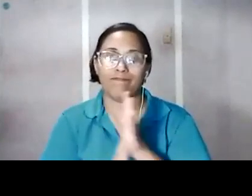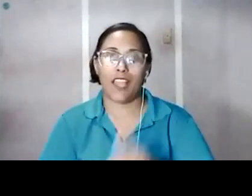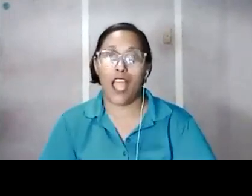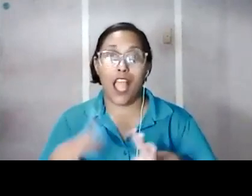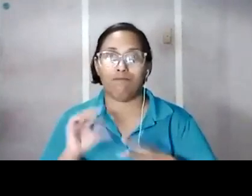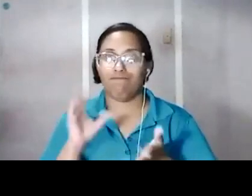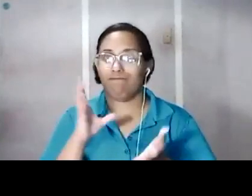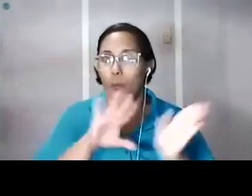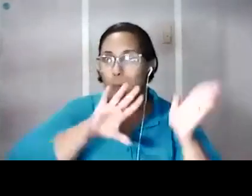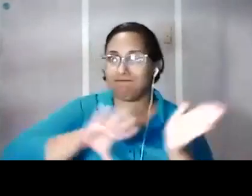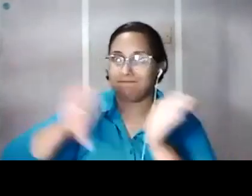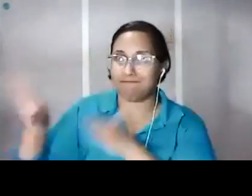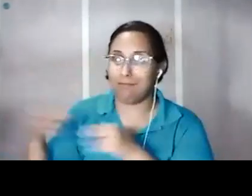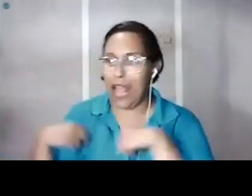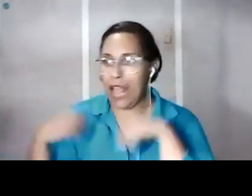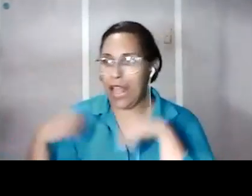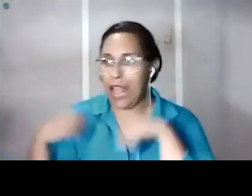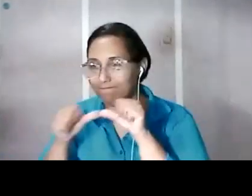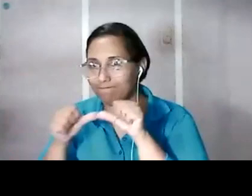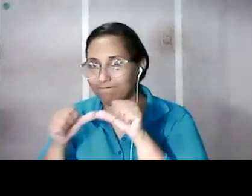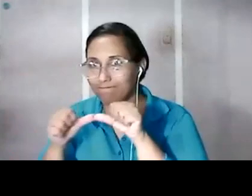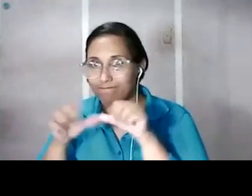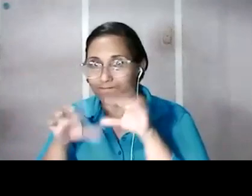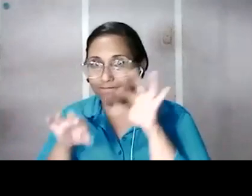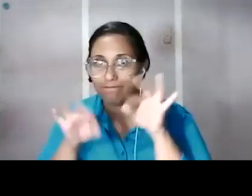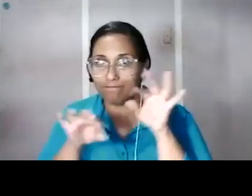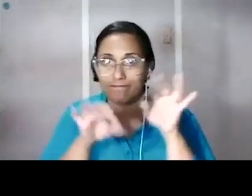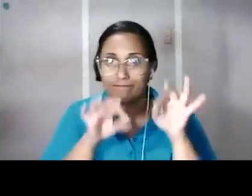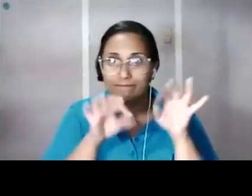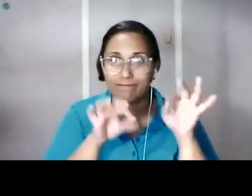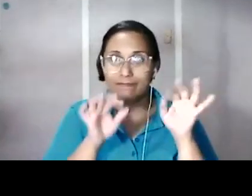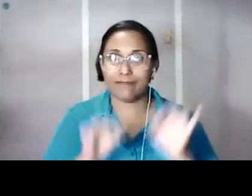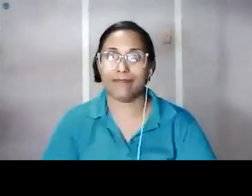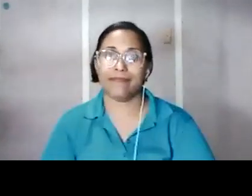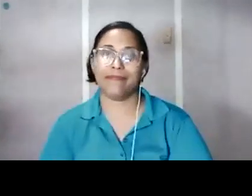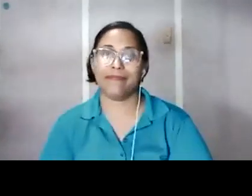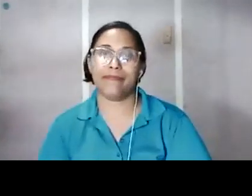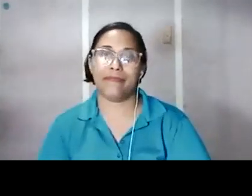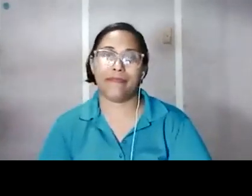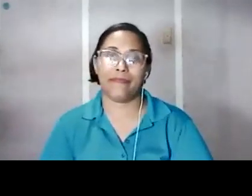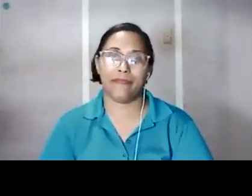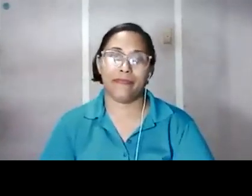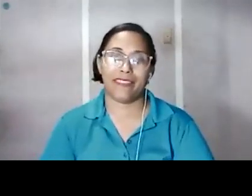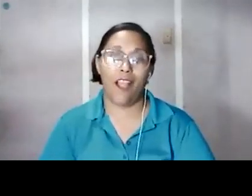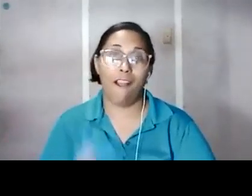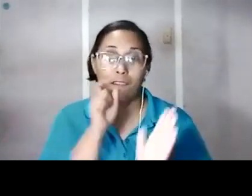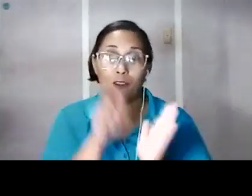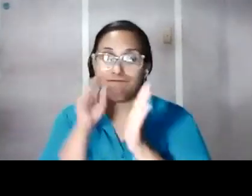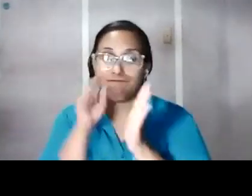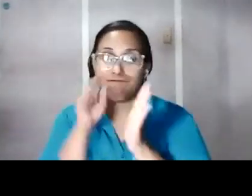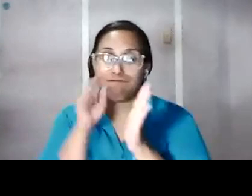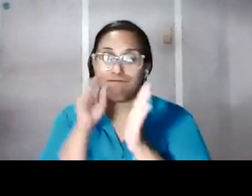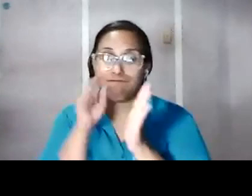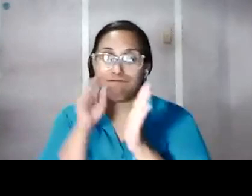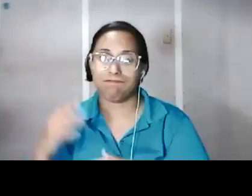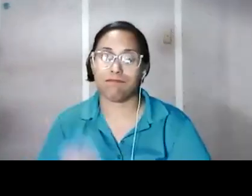salir. Yo sigo y sigo, y más encuentro y más encuentro. Y fotografías, ni se diga.